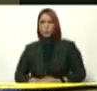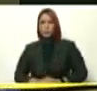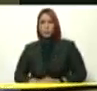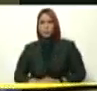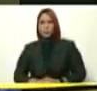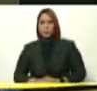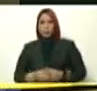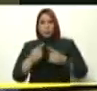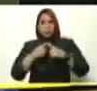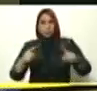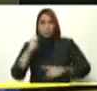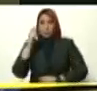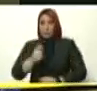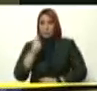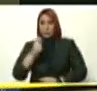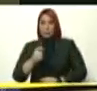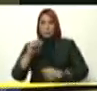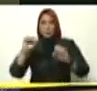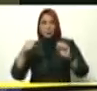En otro tipo de bloqueo.